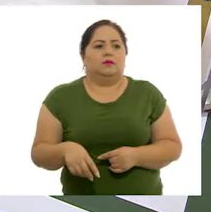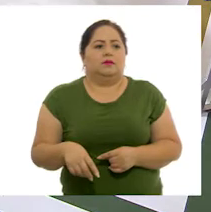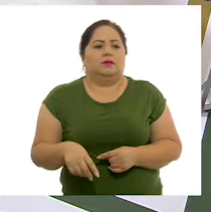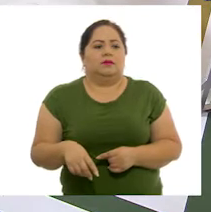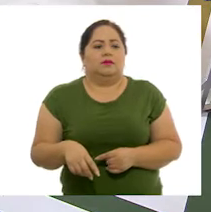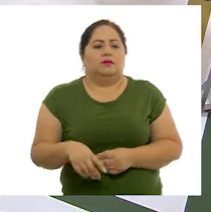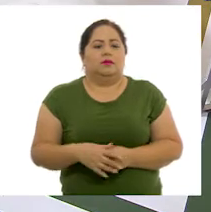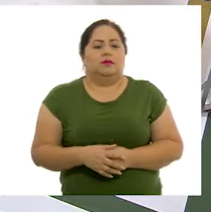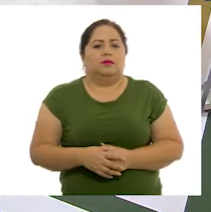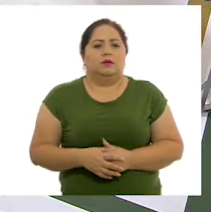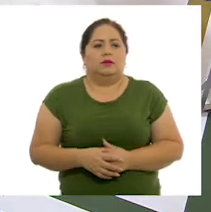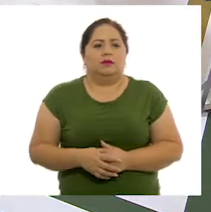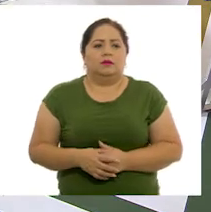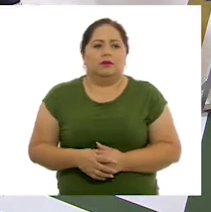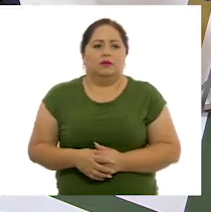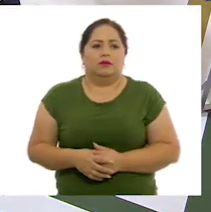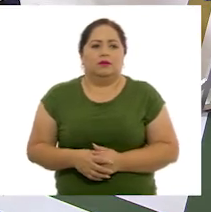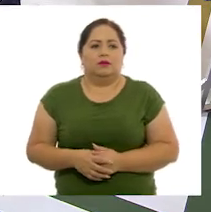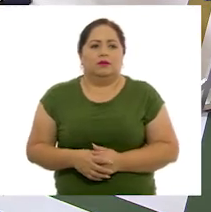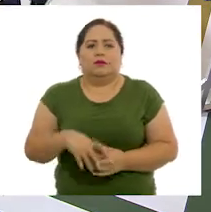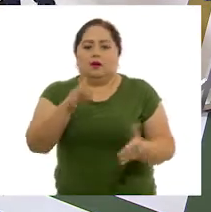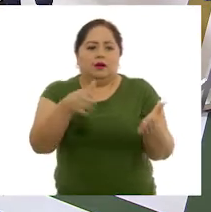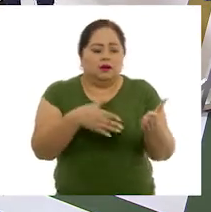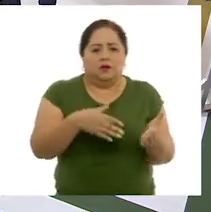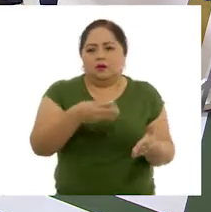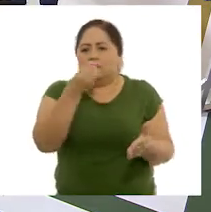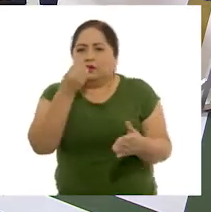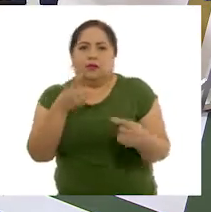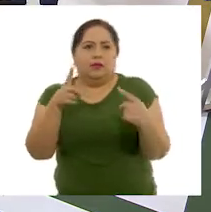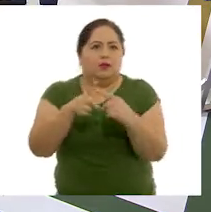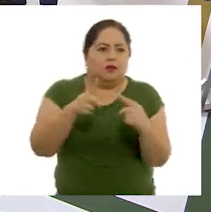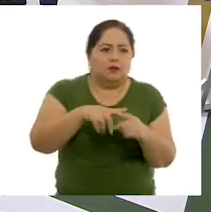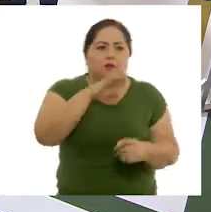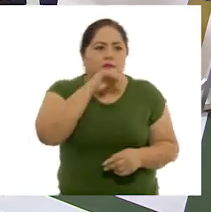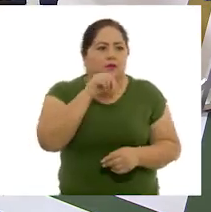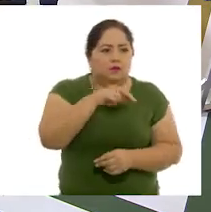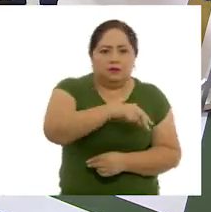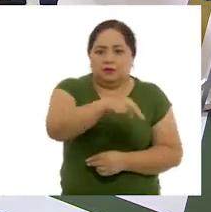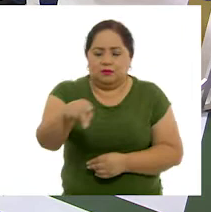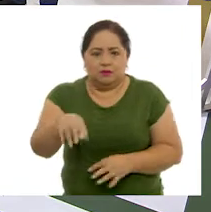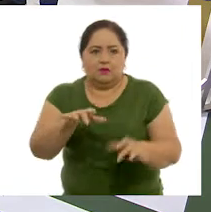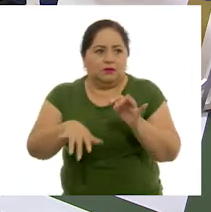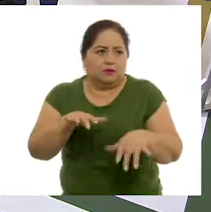este, calceta, cocina, tarea, y entonces para acá se viene